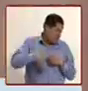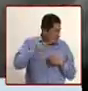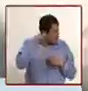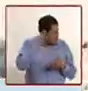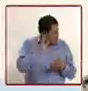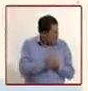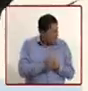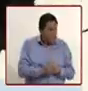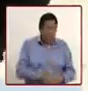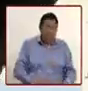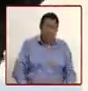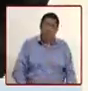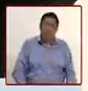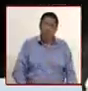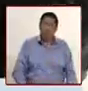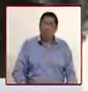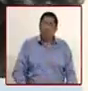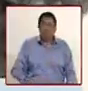creo.